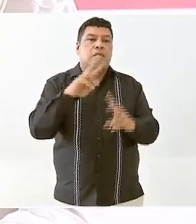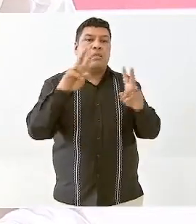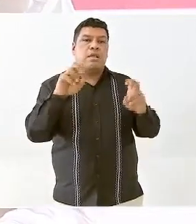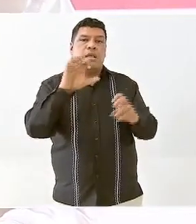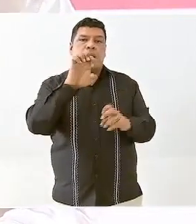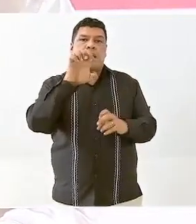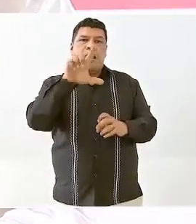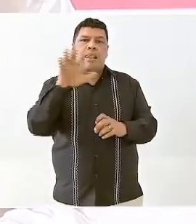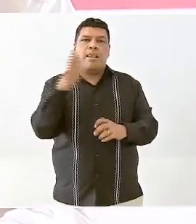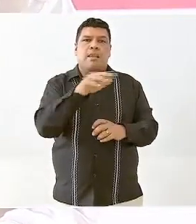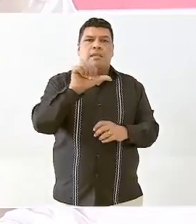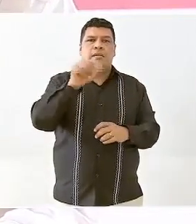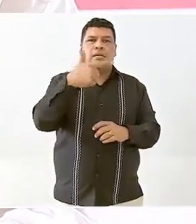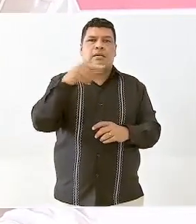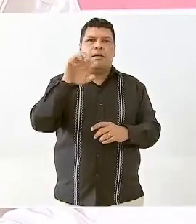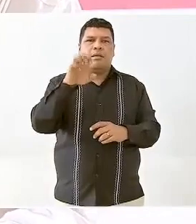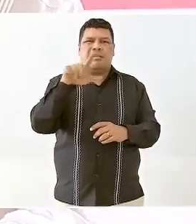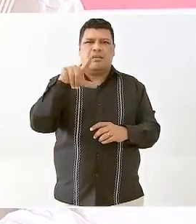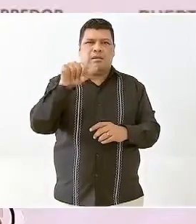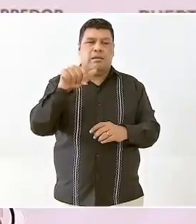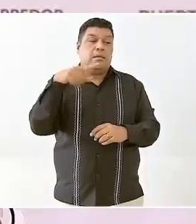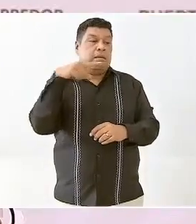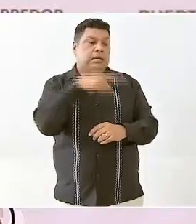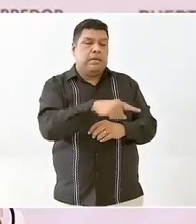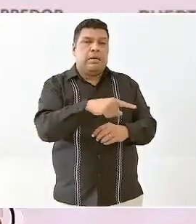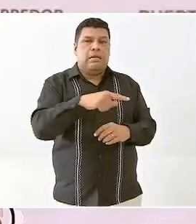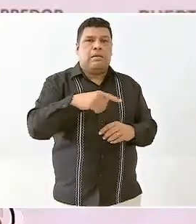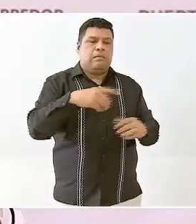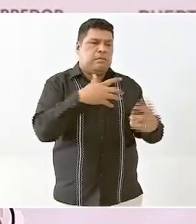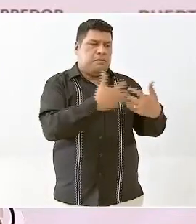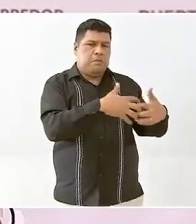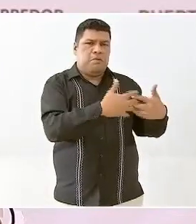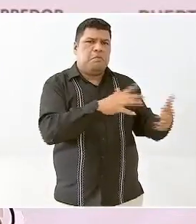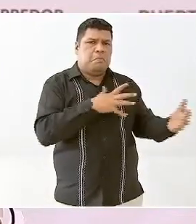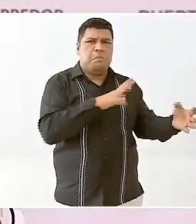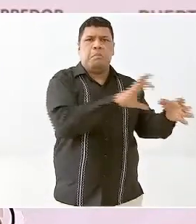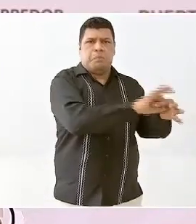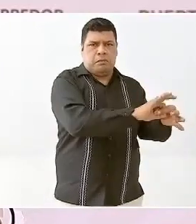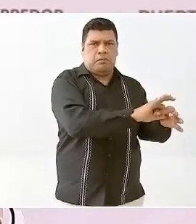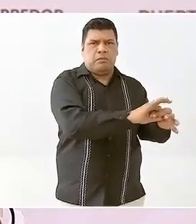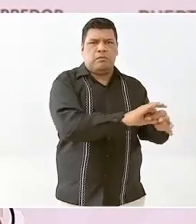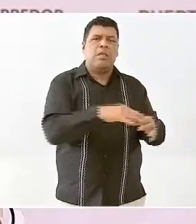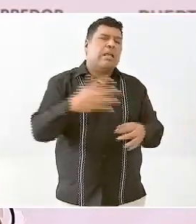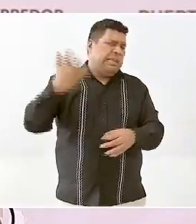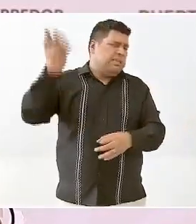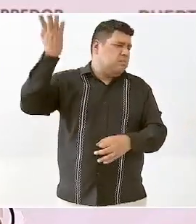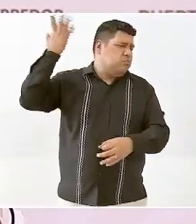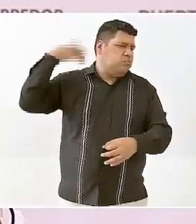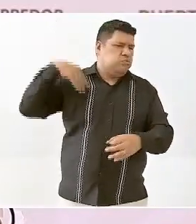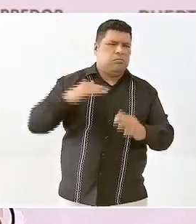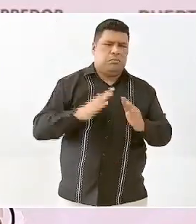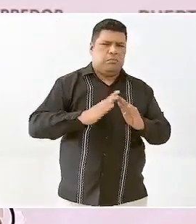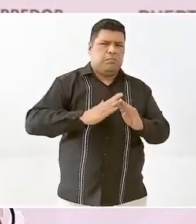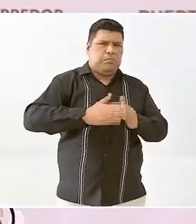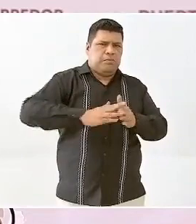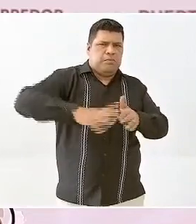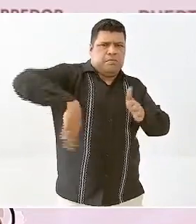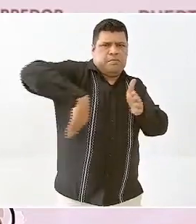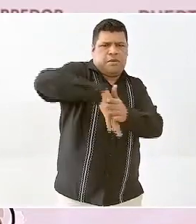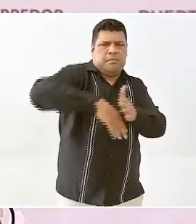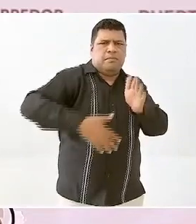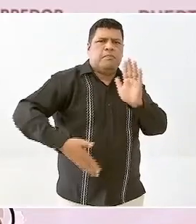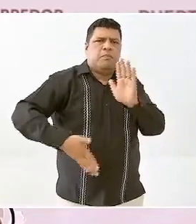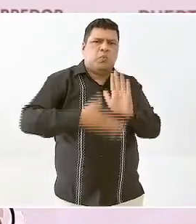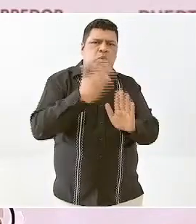Águila. Bueno, en ese entonces se hicieron los puertos y también